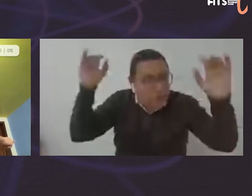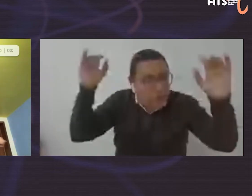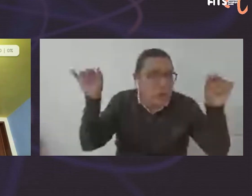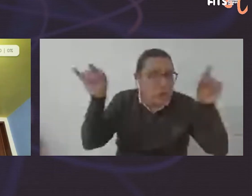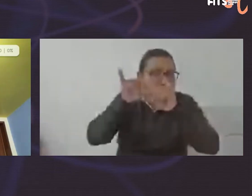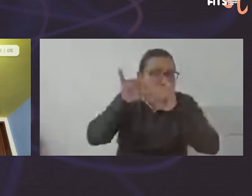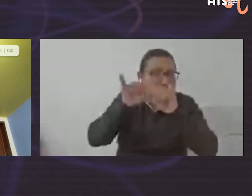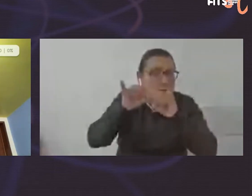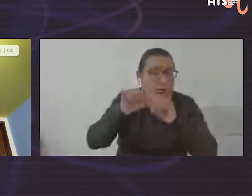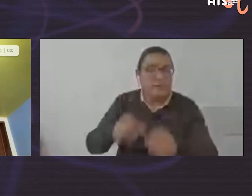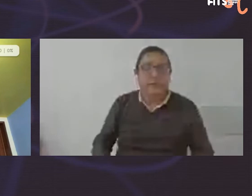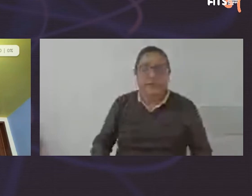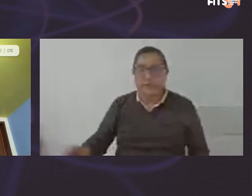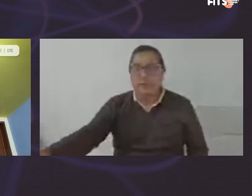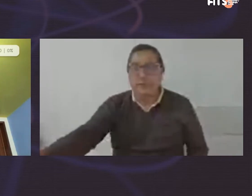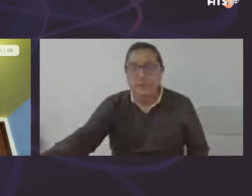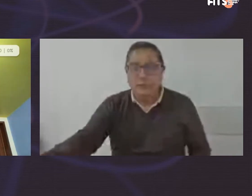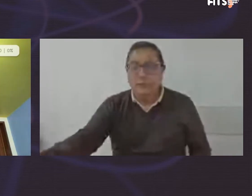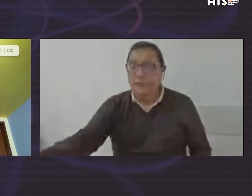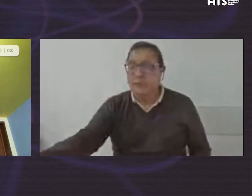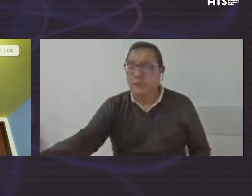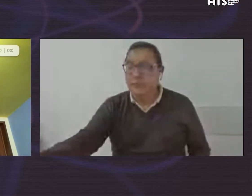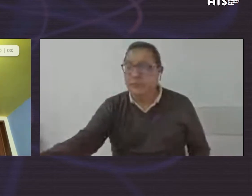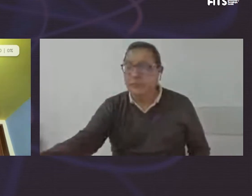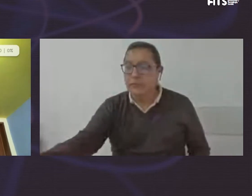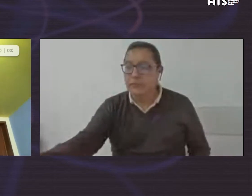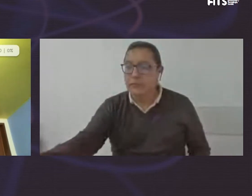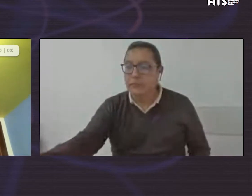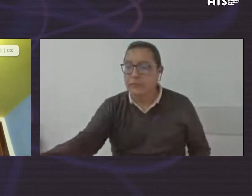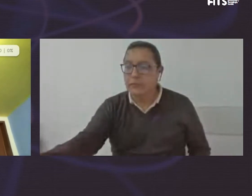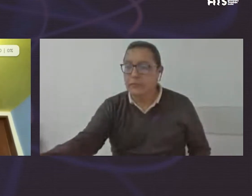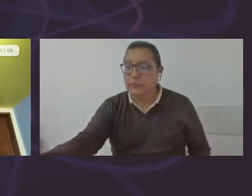Llévalo. Y quiero leerlos